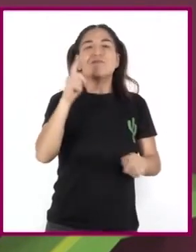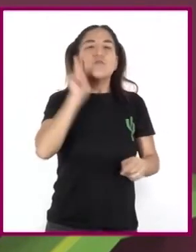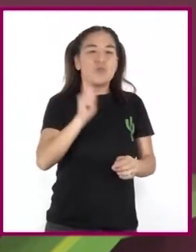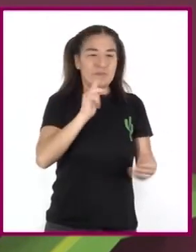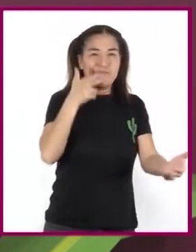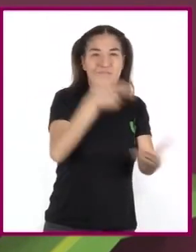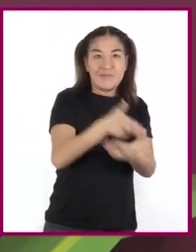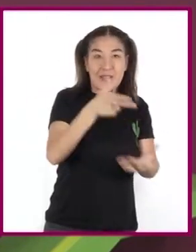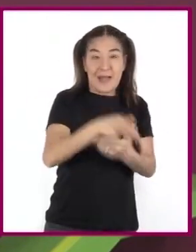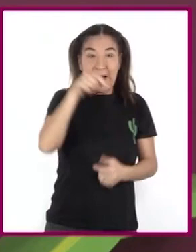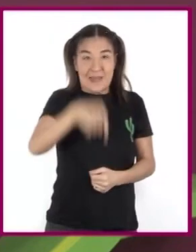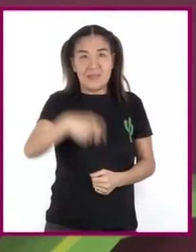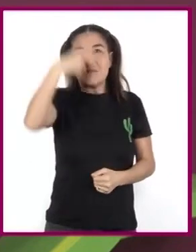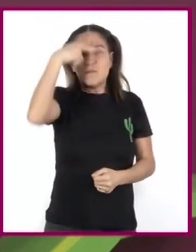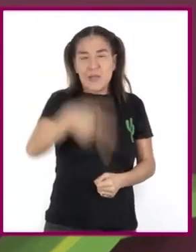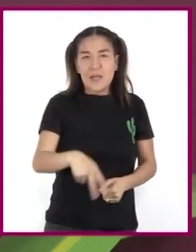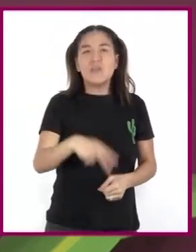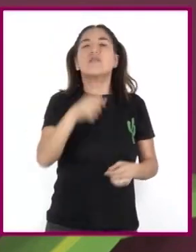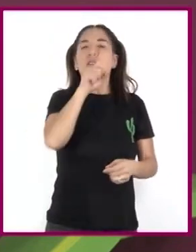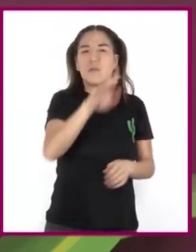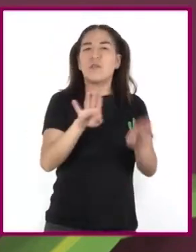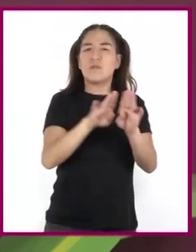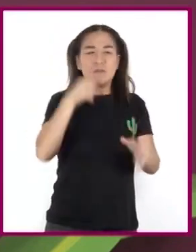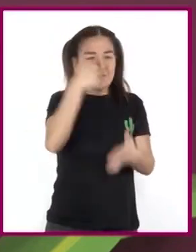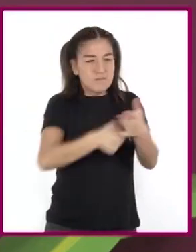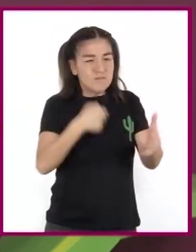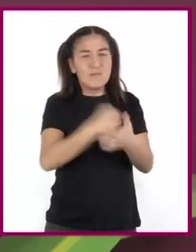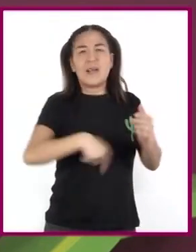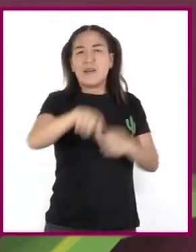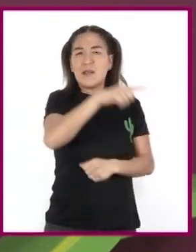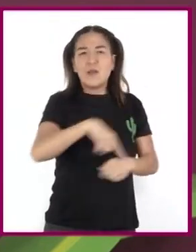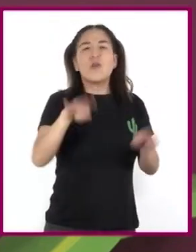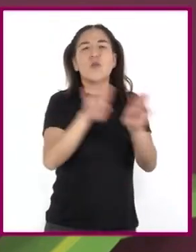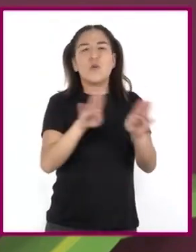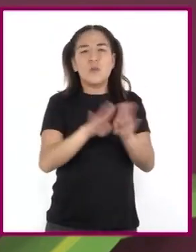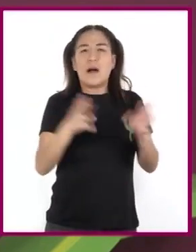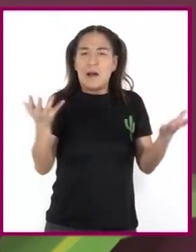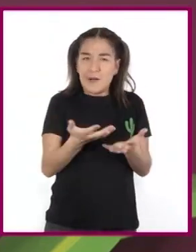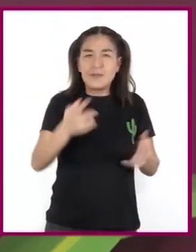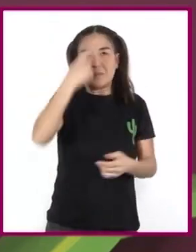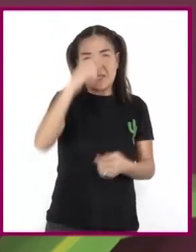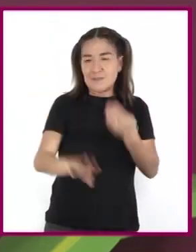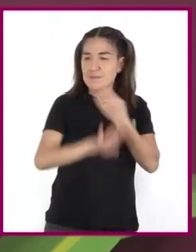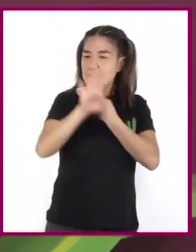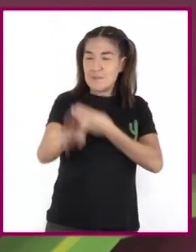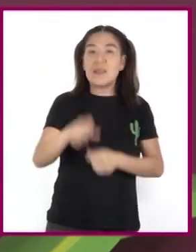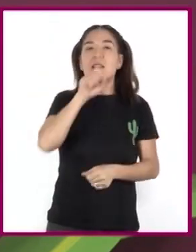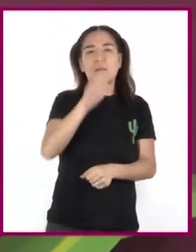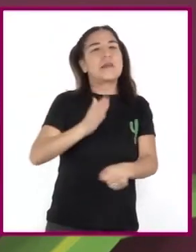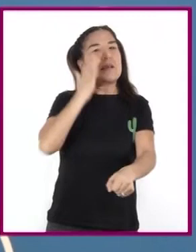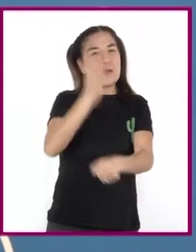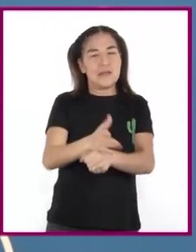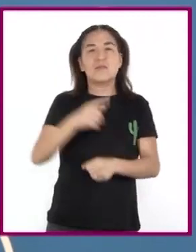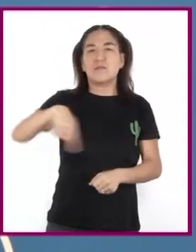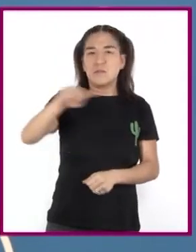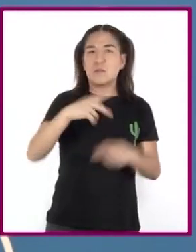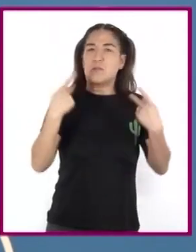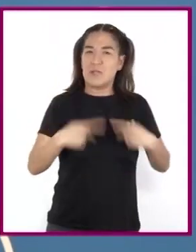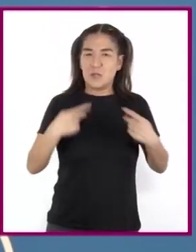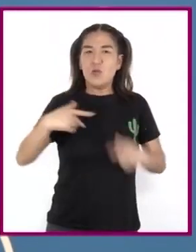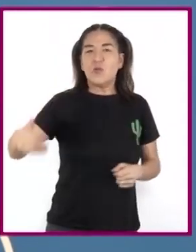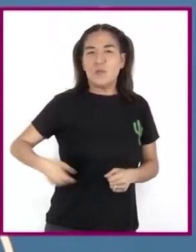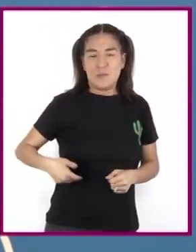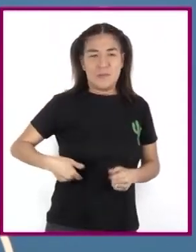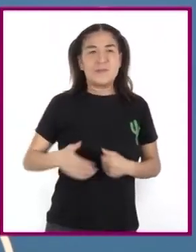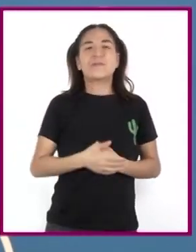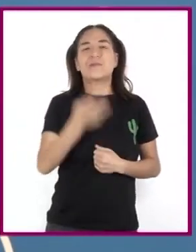en México y a exigir que las autoridades actúen para prevenirlo y para castigar a los culpables. Así es,